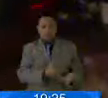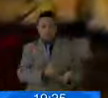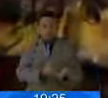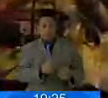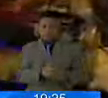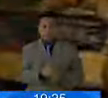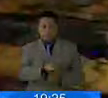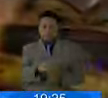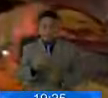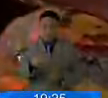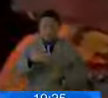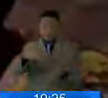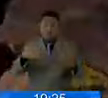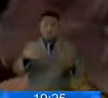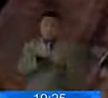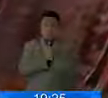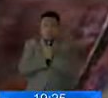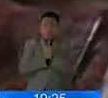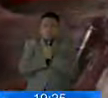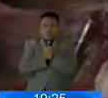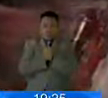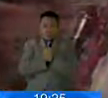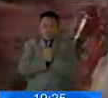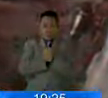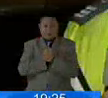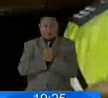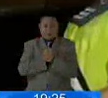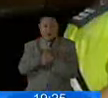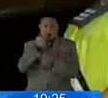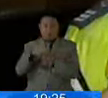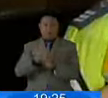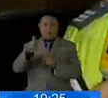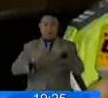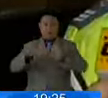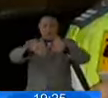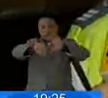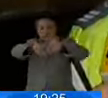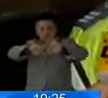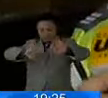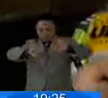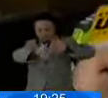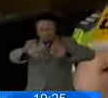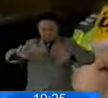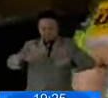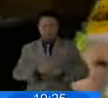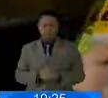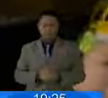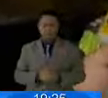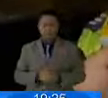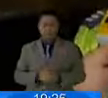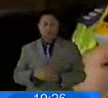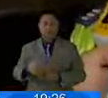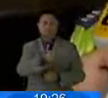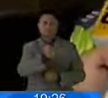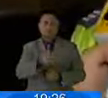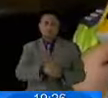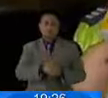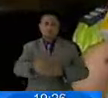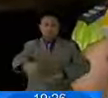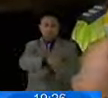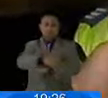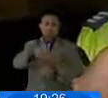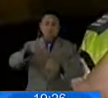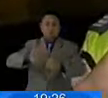que aprisionaban sus extremidades inferiores. Se ve que él ha venido por la avenida Quito,